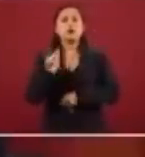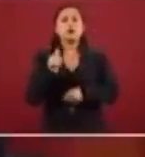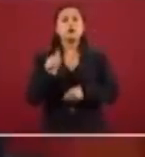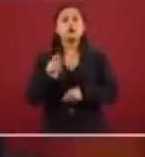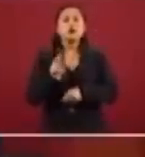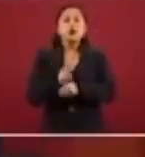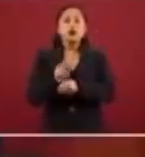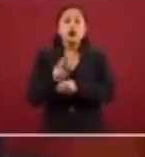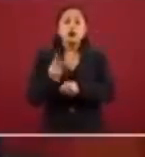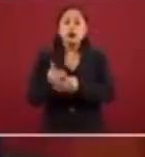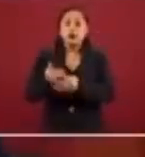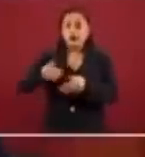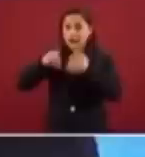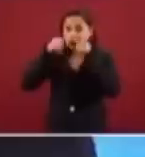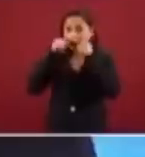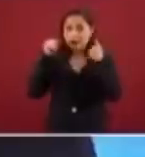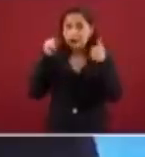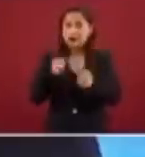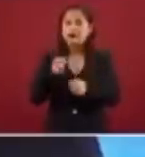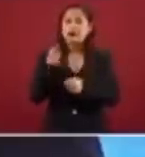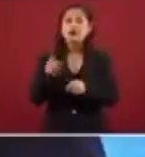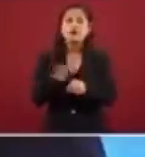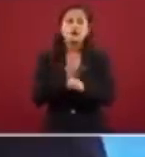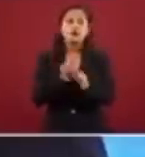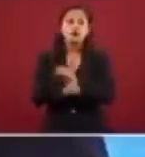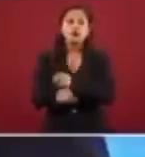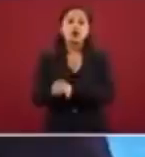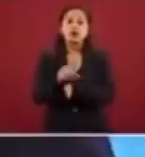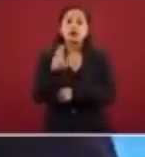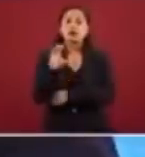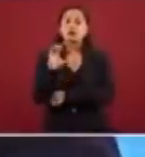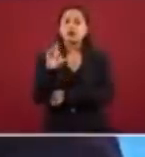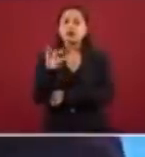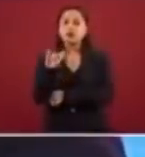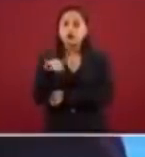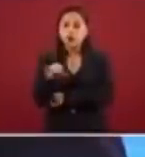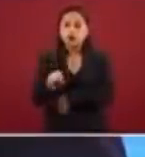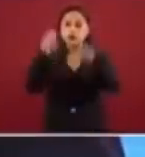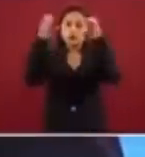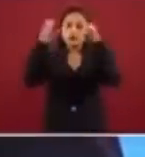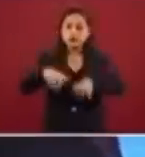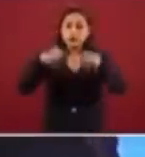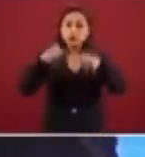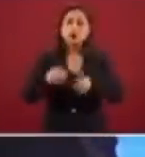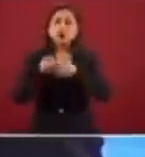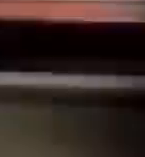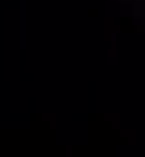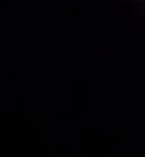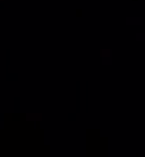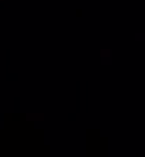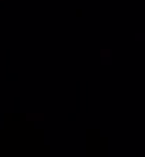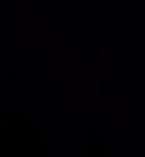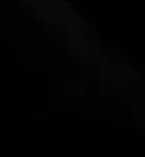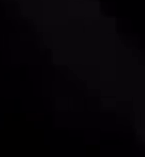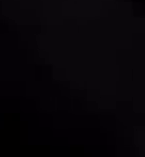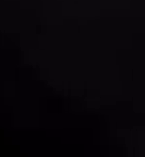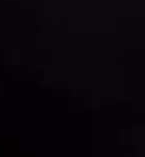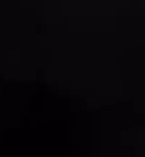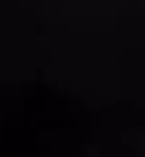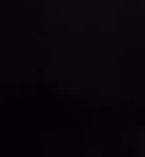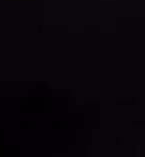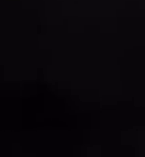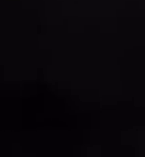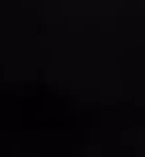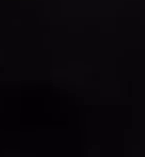cual fue concebida por López Obrador para acabar con la corrupción que, acusa, predomina en la industria farmacéutica. Pío López Obrador fue uno de